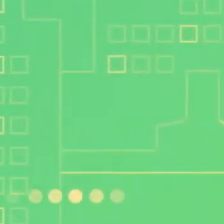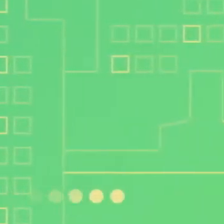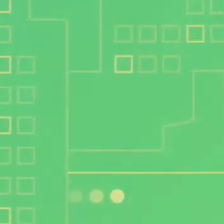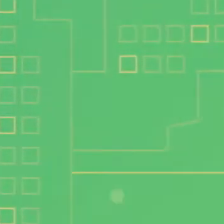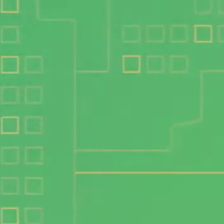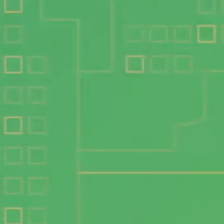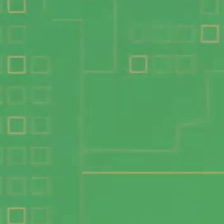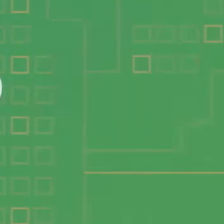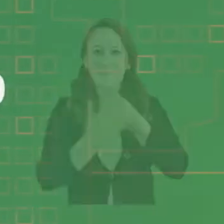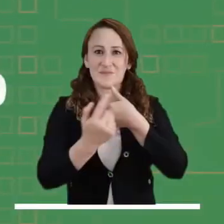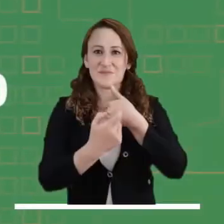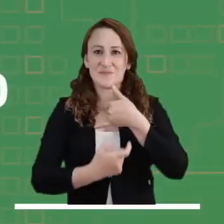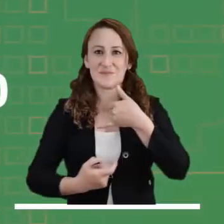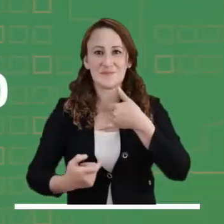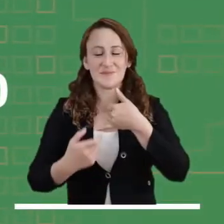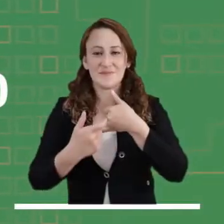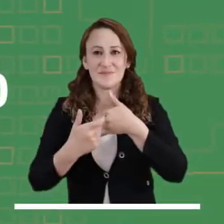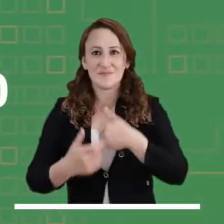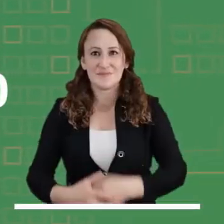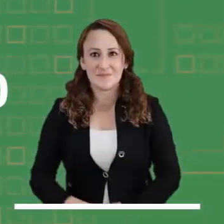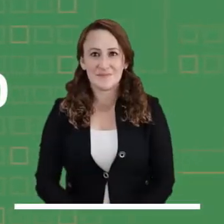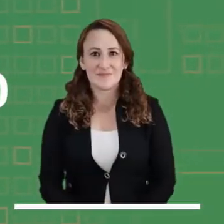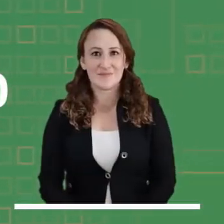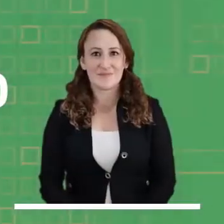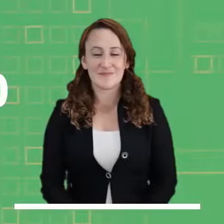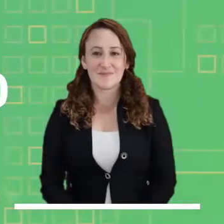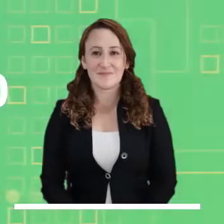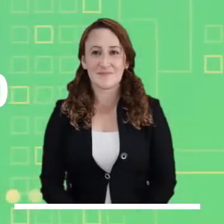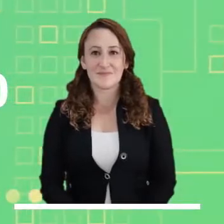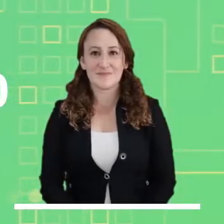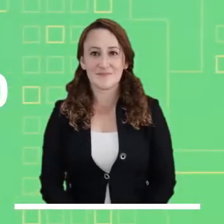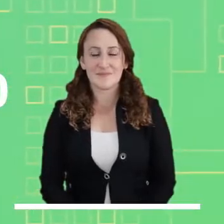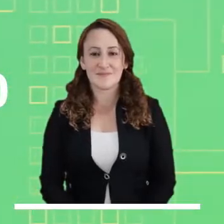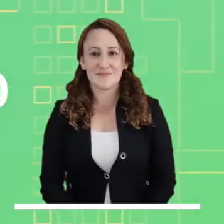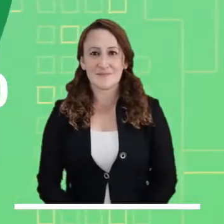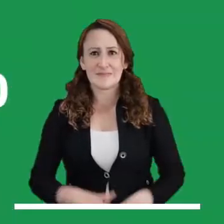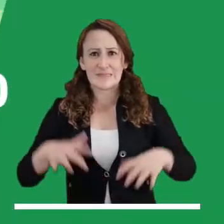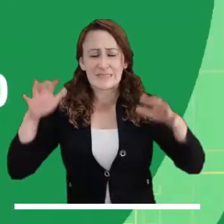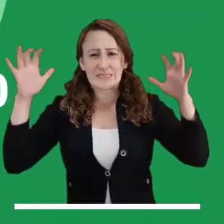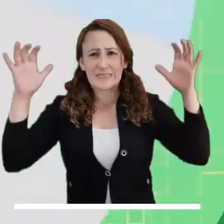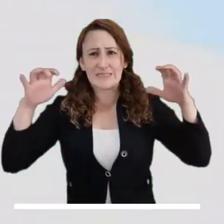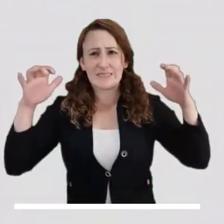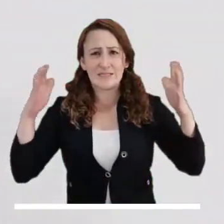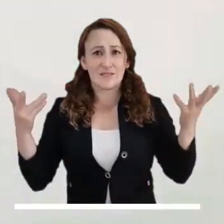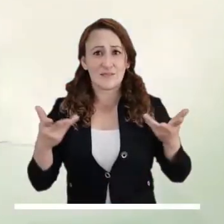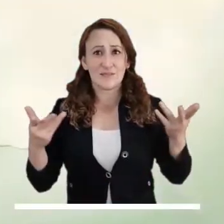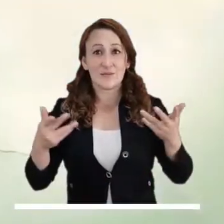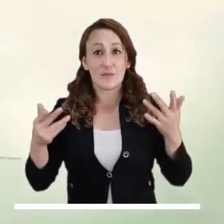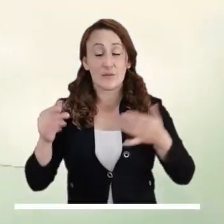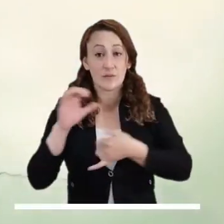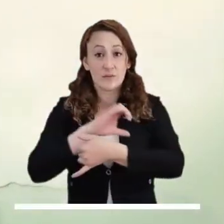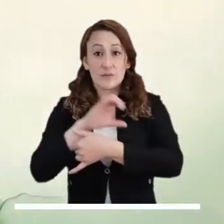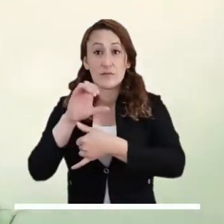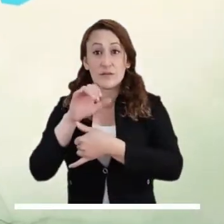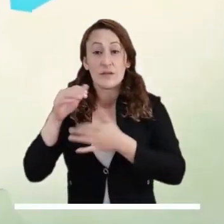A continuación, los invitamos a conocer el pronóstico del tiempo de la tarde de hoy en las diferentes regiones del país.